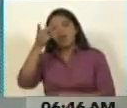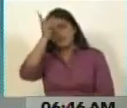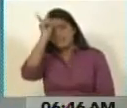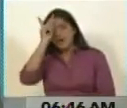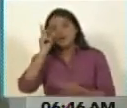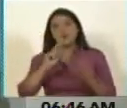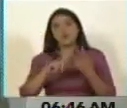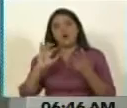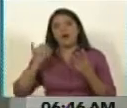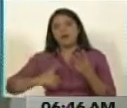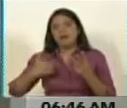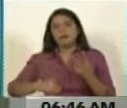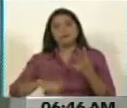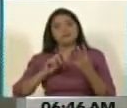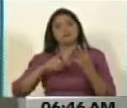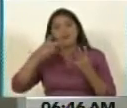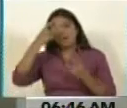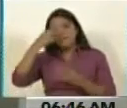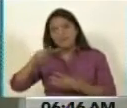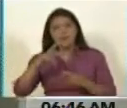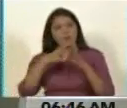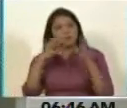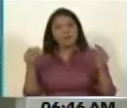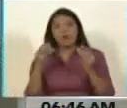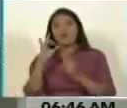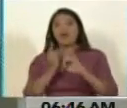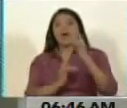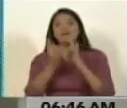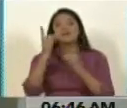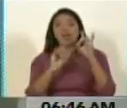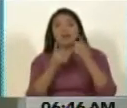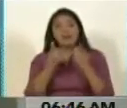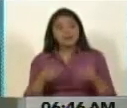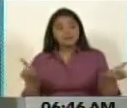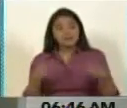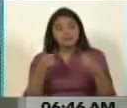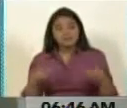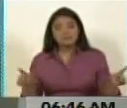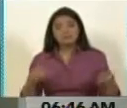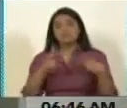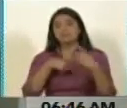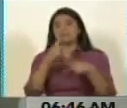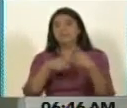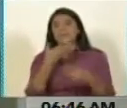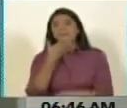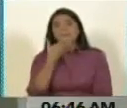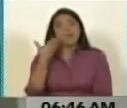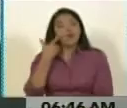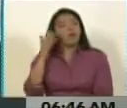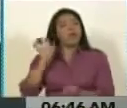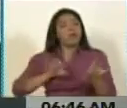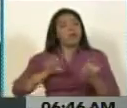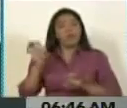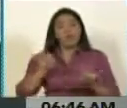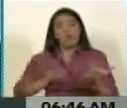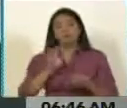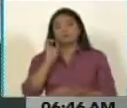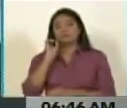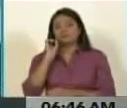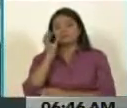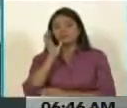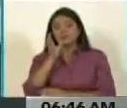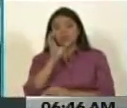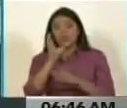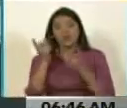Argentina, de México. En todo caso, la Feria Internacional de la Música fue uno de los programas mejor evaluados en el Foro de la Economía Cultural